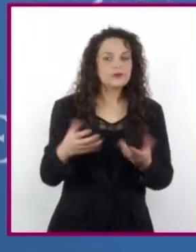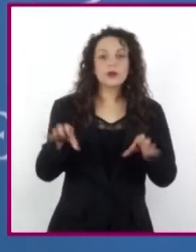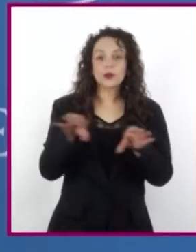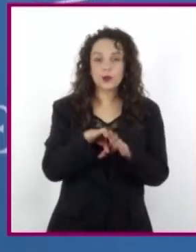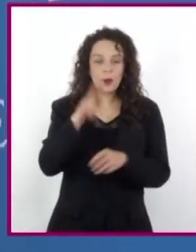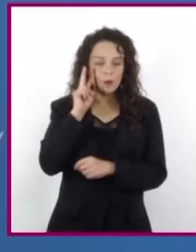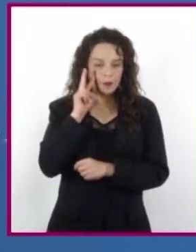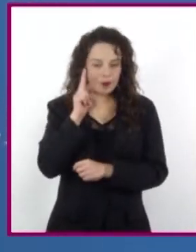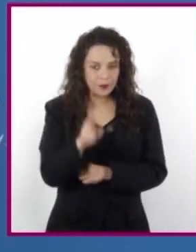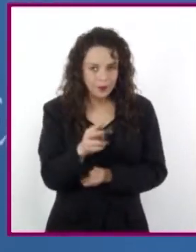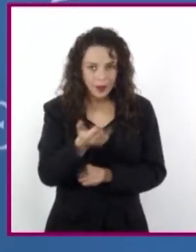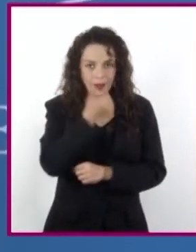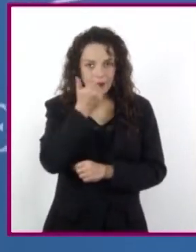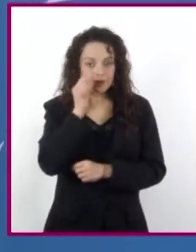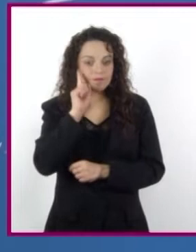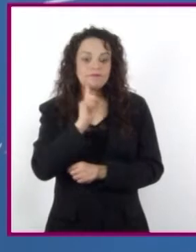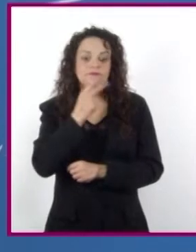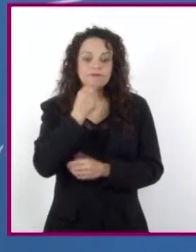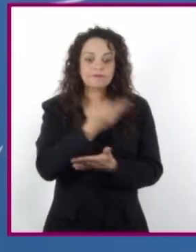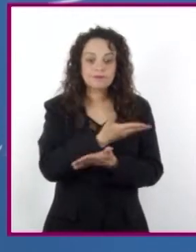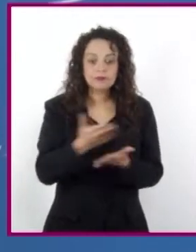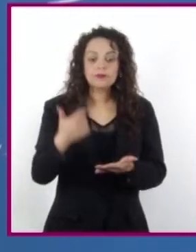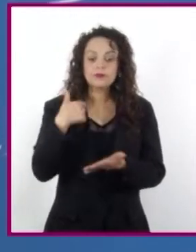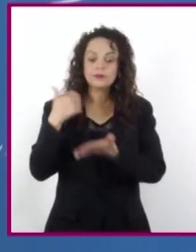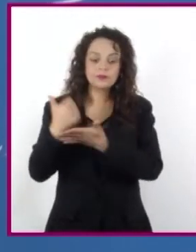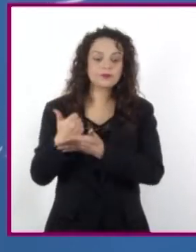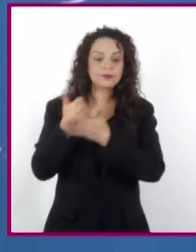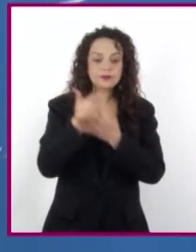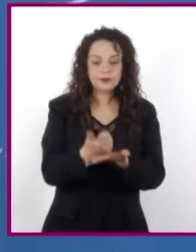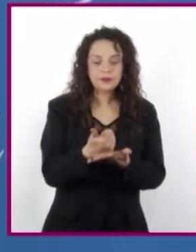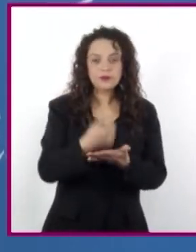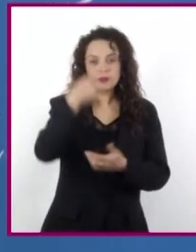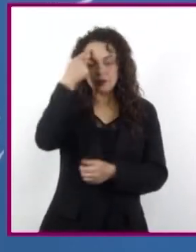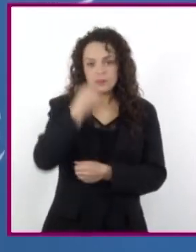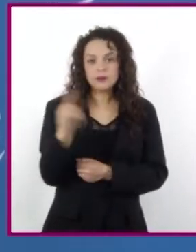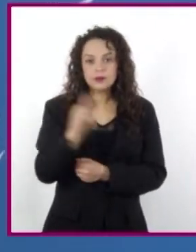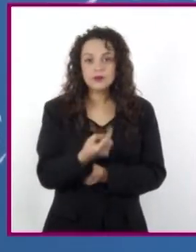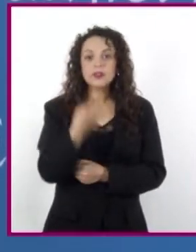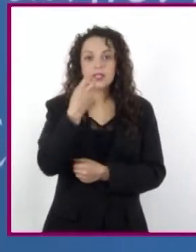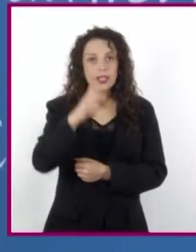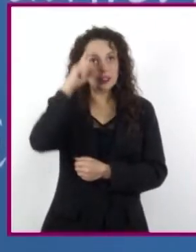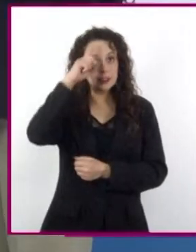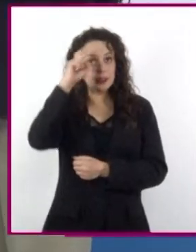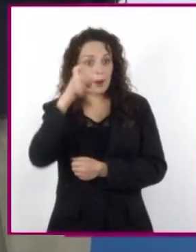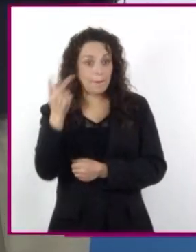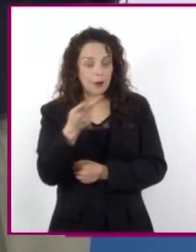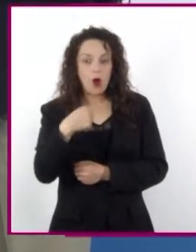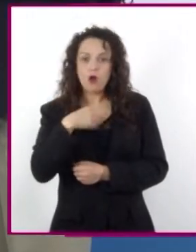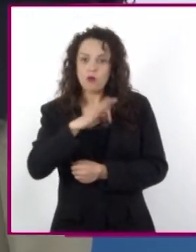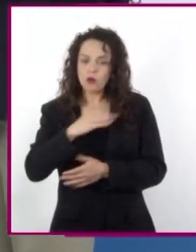y alumnos, si les ayudamos en esta sesión a aclarar estas preguntas?